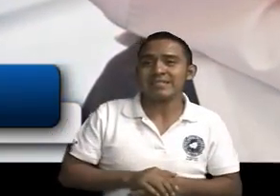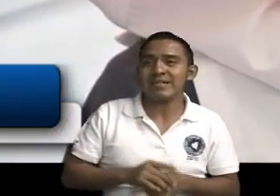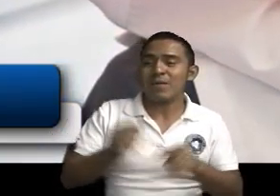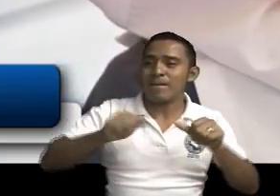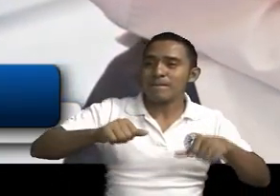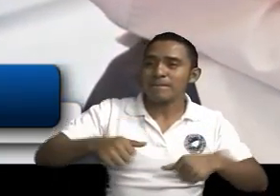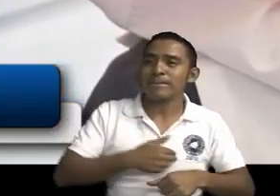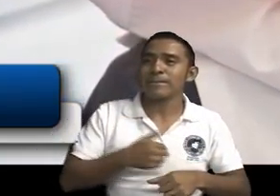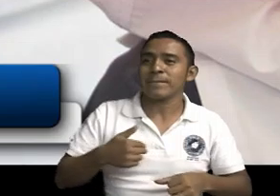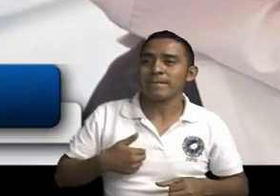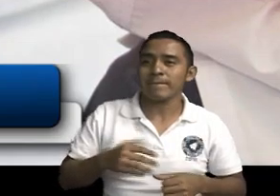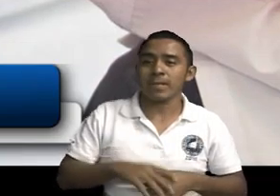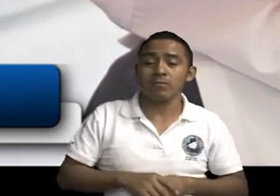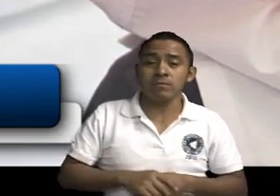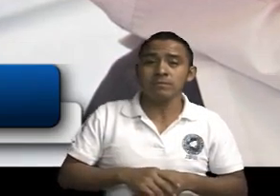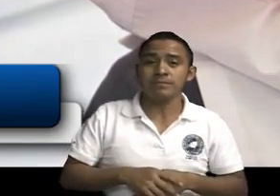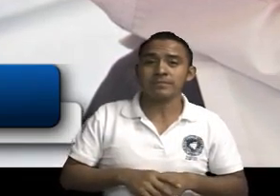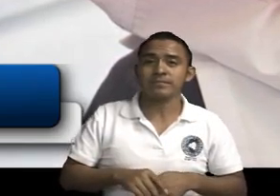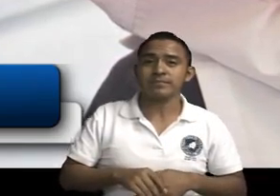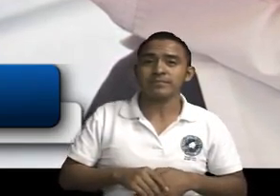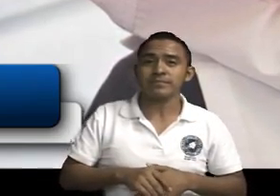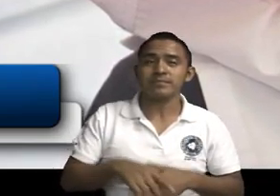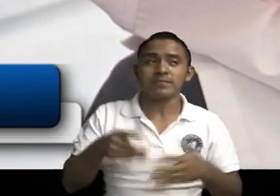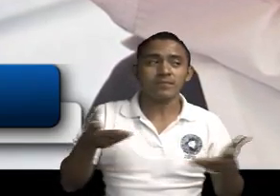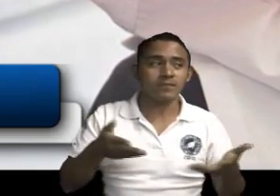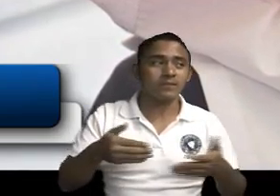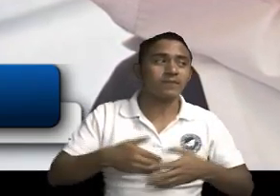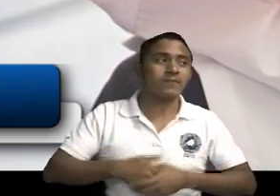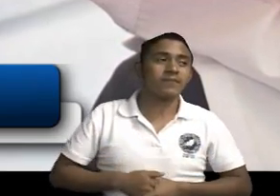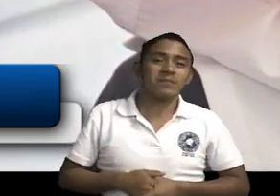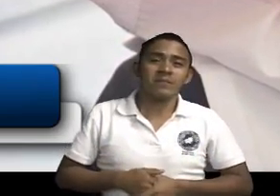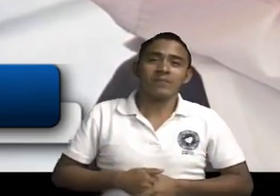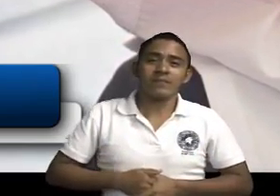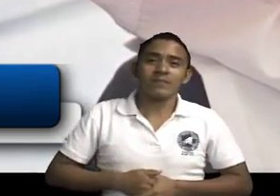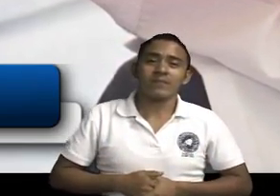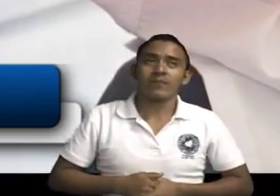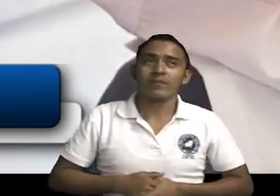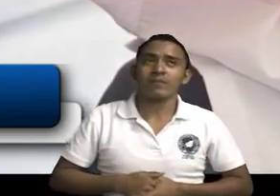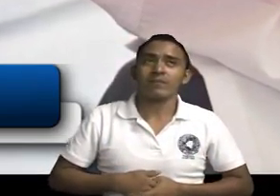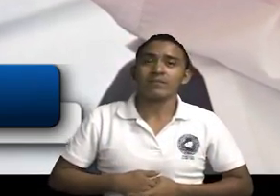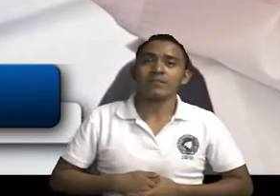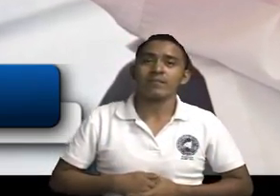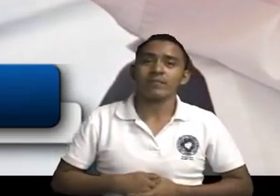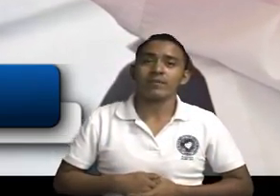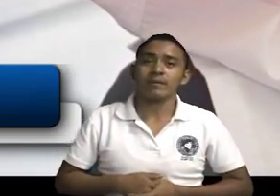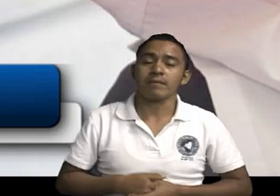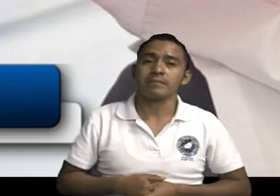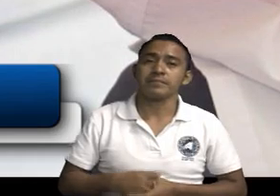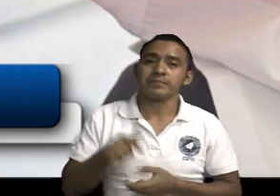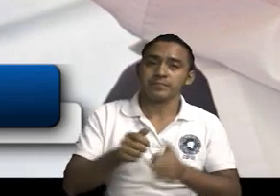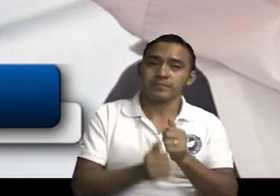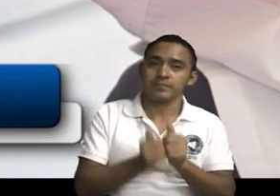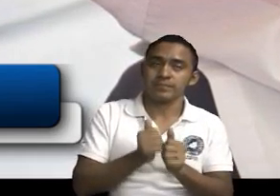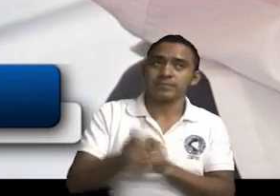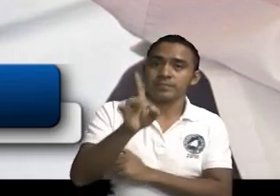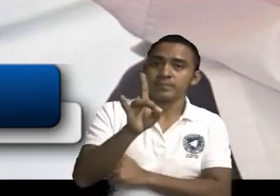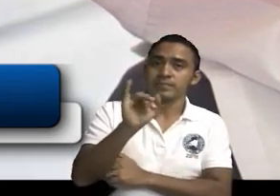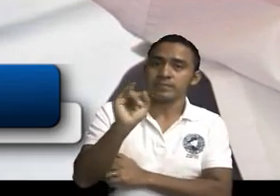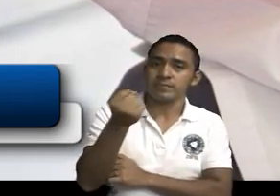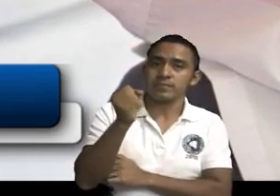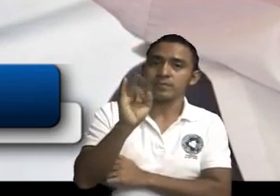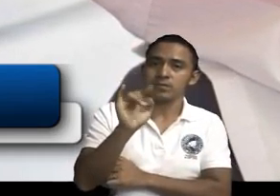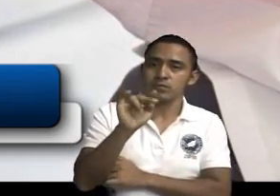posible, ¿verdad?, por llegar. Sí. Entonces, generalmente pasa así. Ahora, la disfunción eréctil, doctor, ¿la podemos